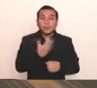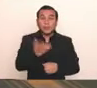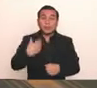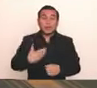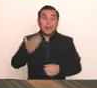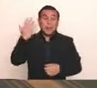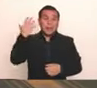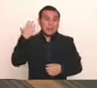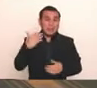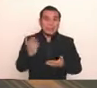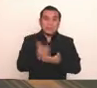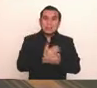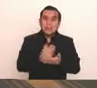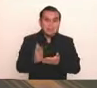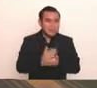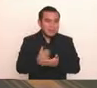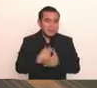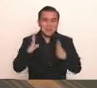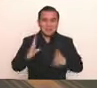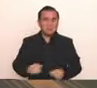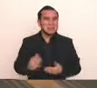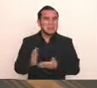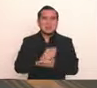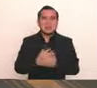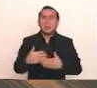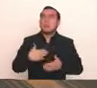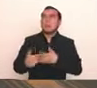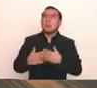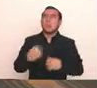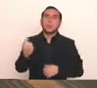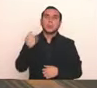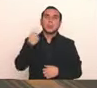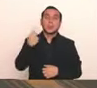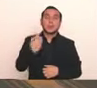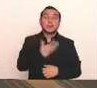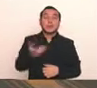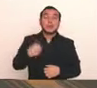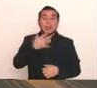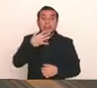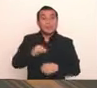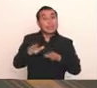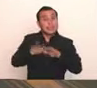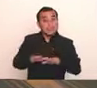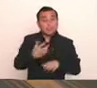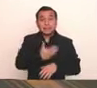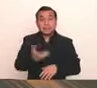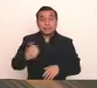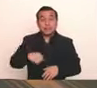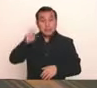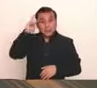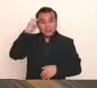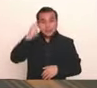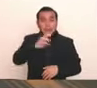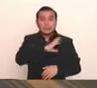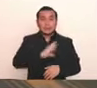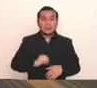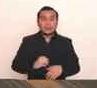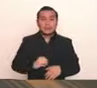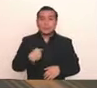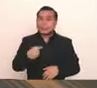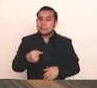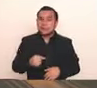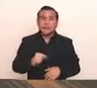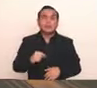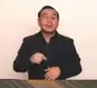soportado la desidia el abandono del gobierno anteriores a ellos y ellas a mi más sincero agradecimiento en este país estará en deuda como ustedes